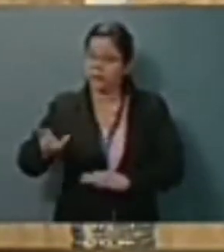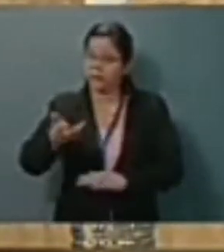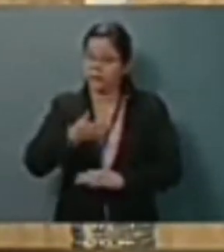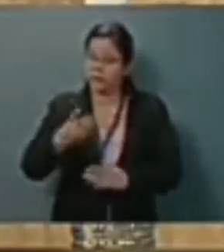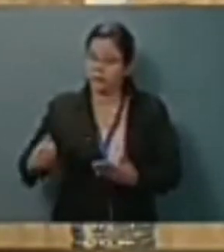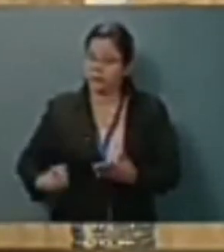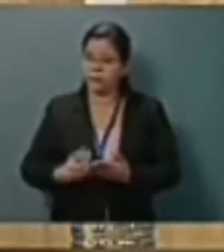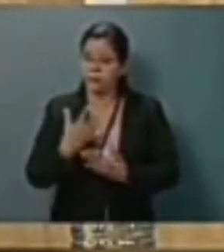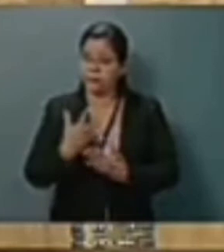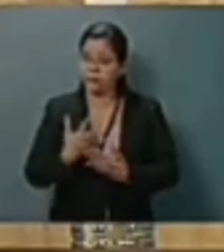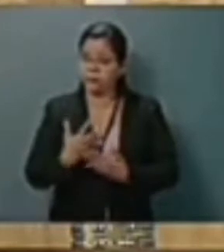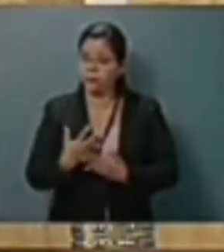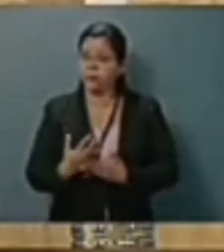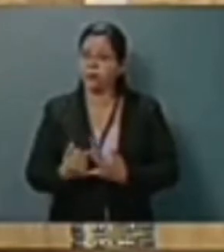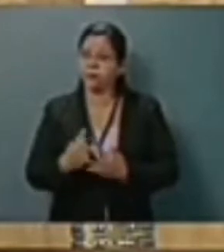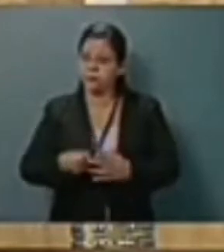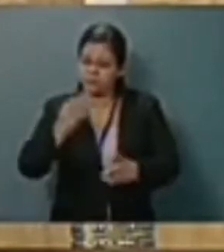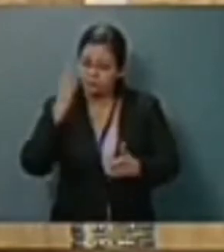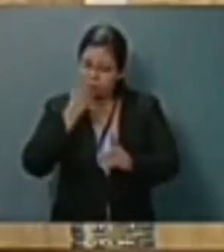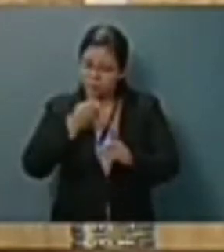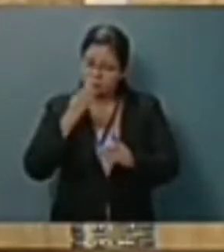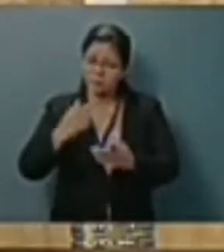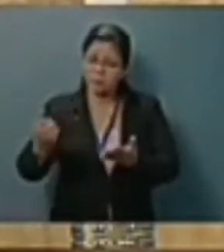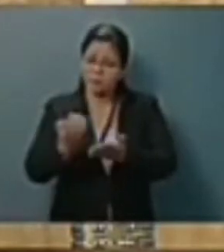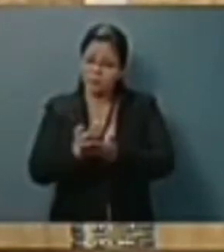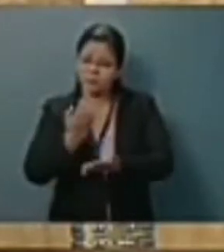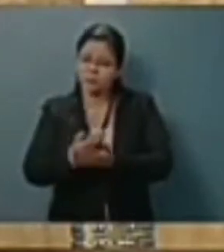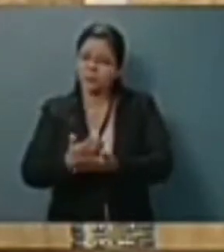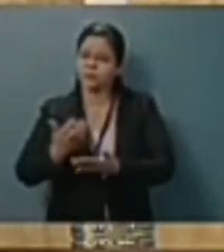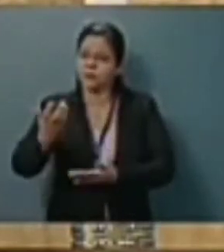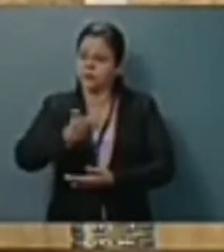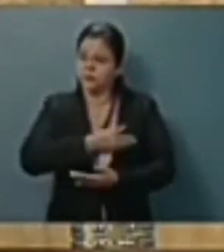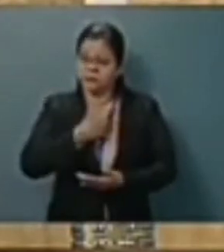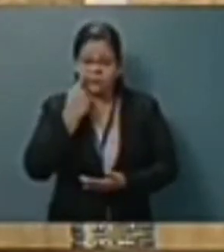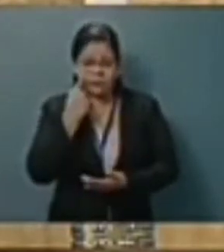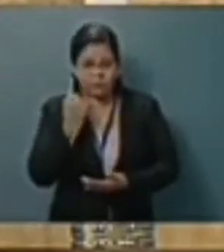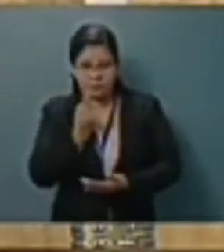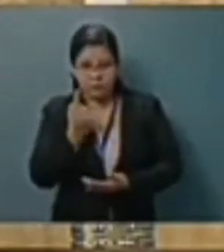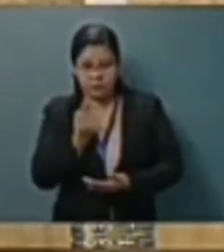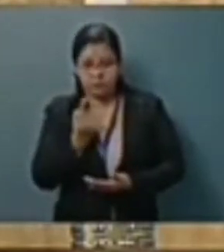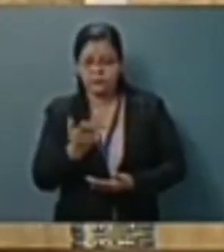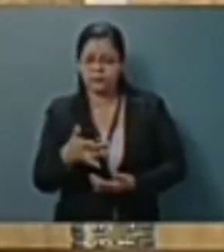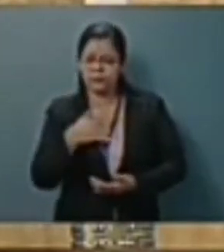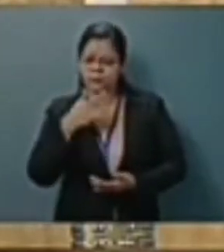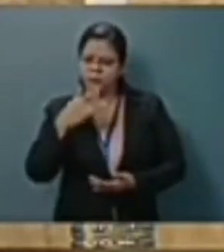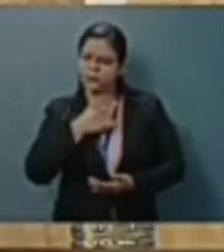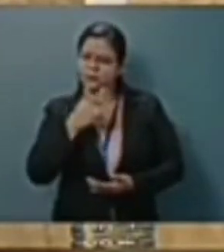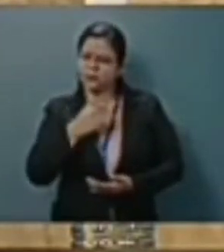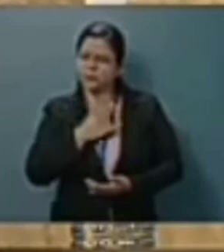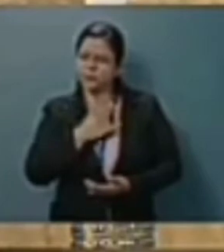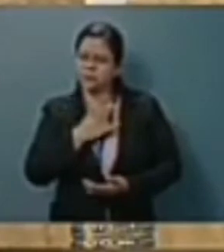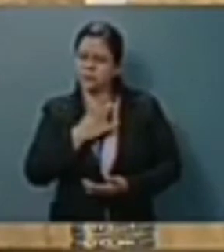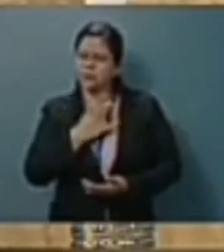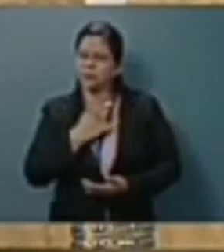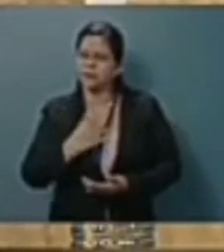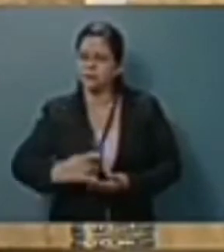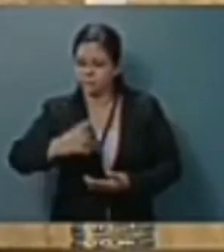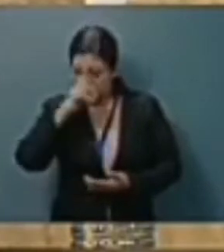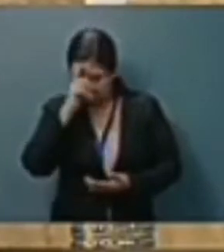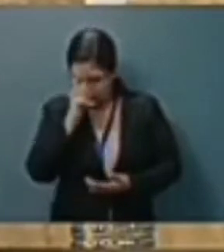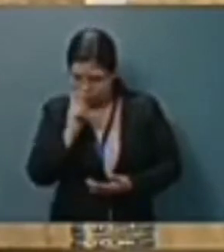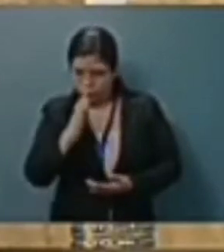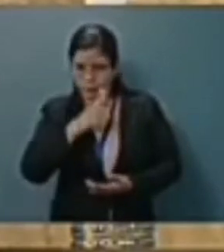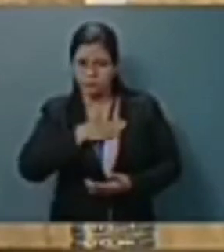nueva línea económica que se va a buscar, de la cual me siento muy honrado